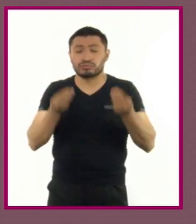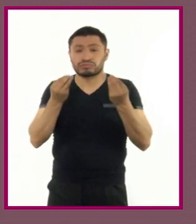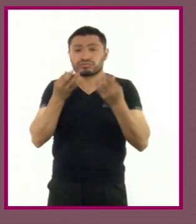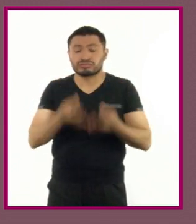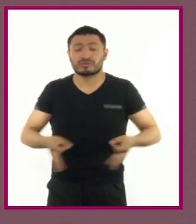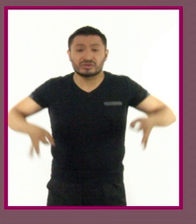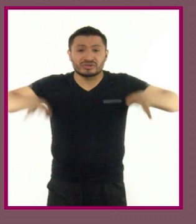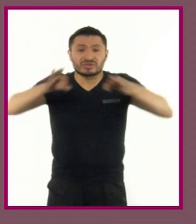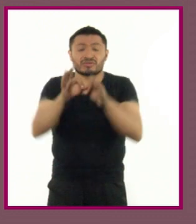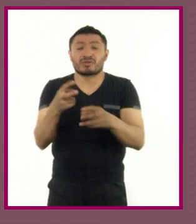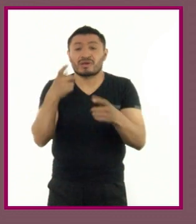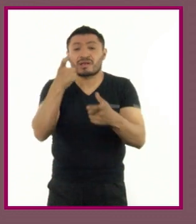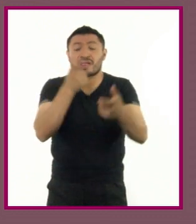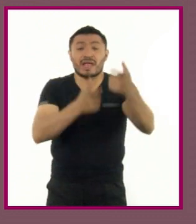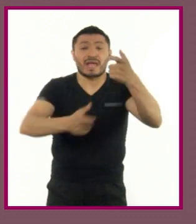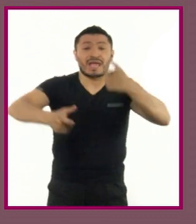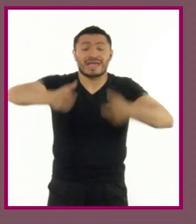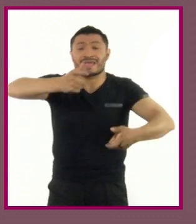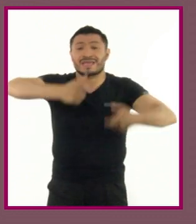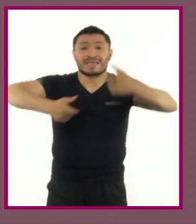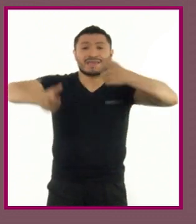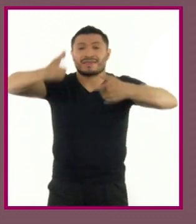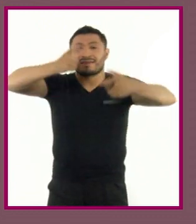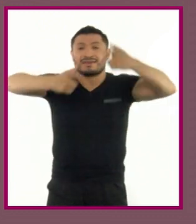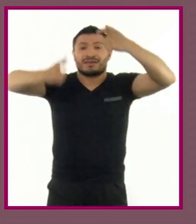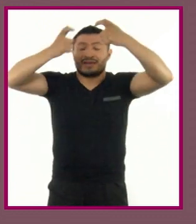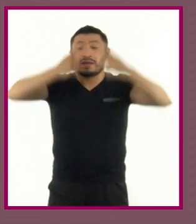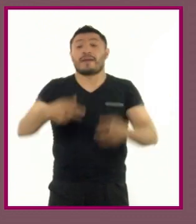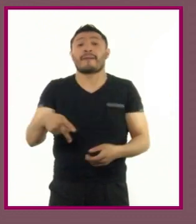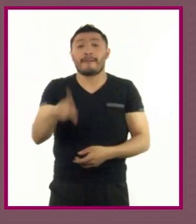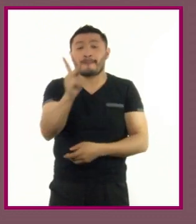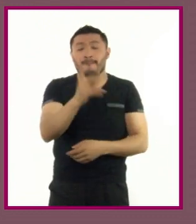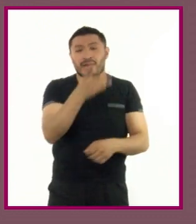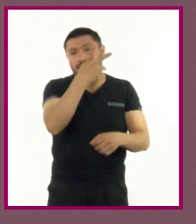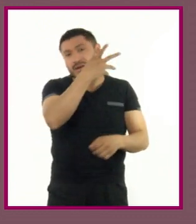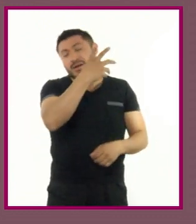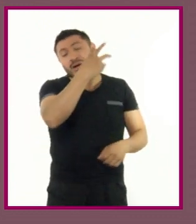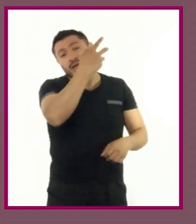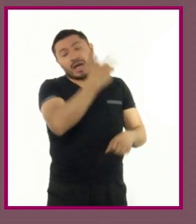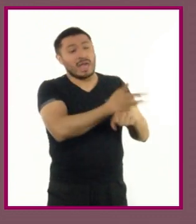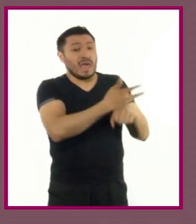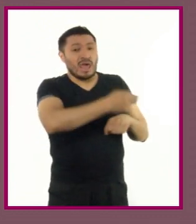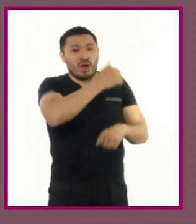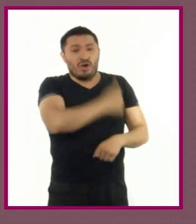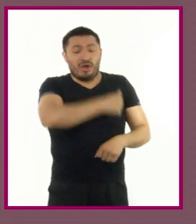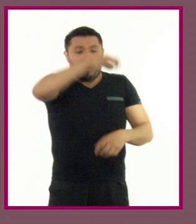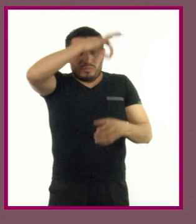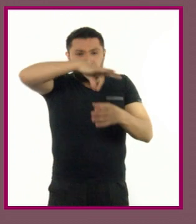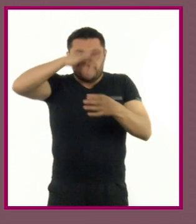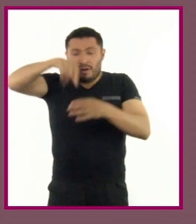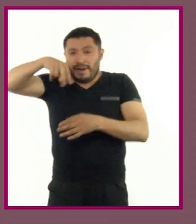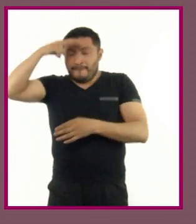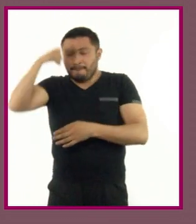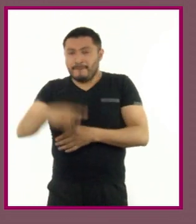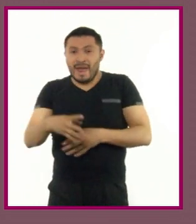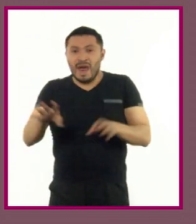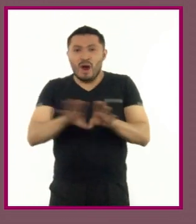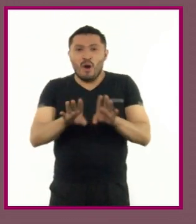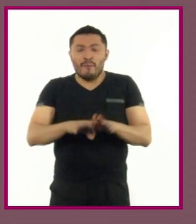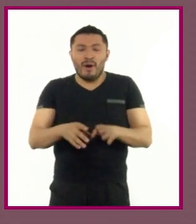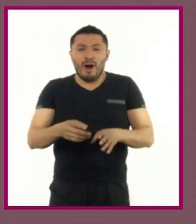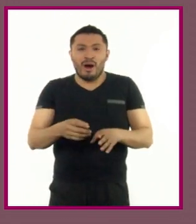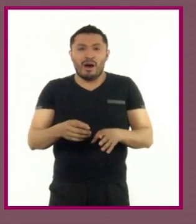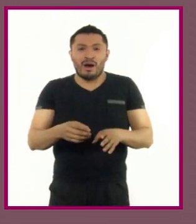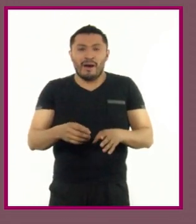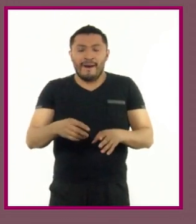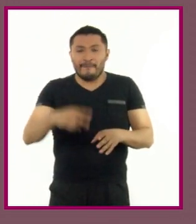económica, con una buena dosis de inversiones norteamericanas aquí, la presencia de una parte de la